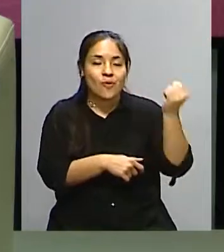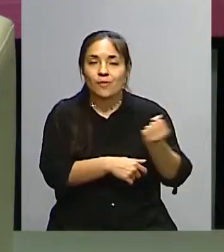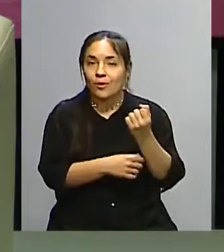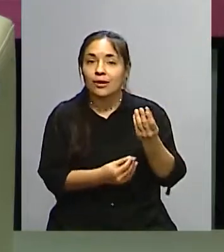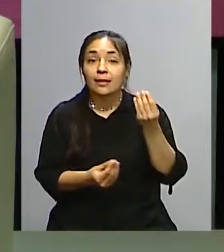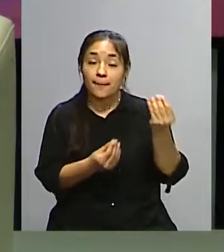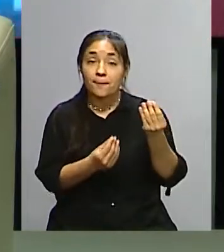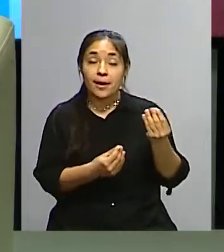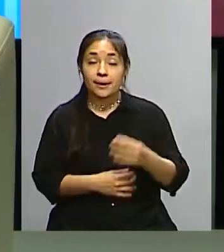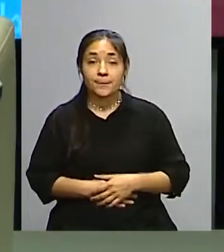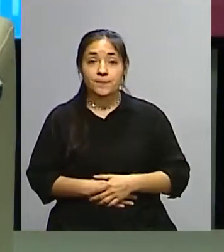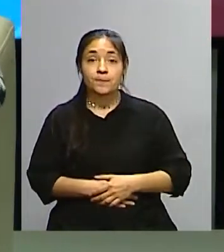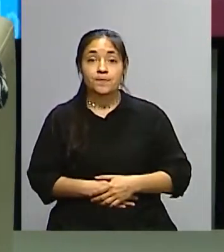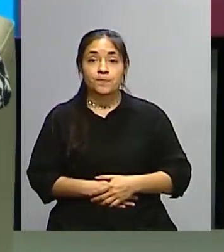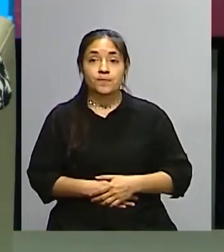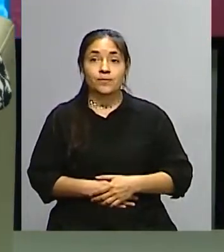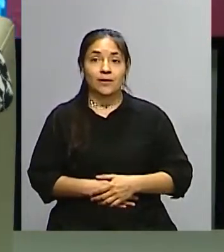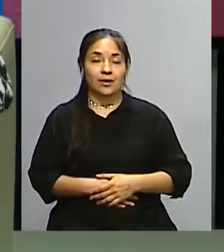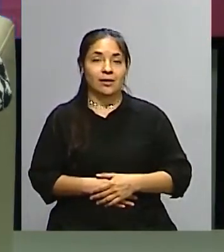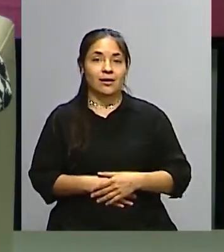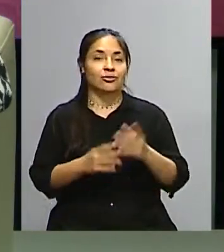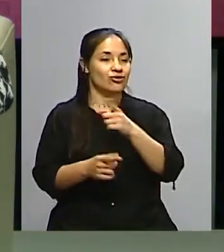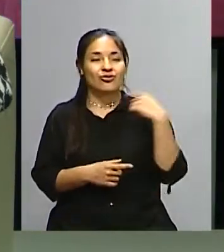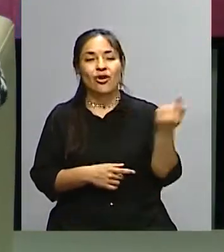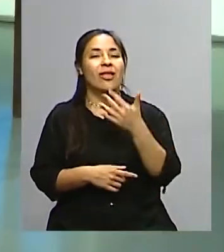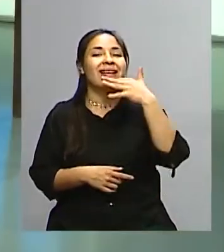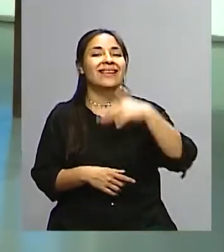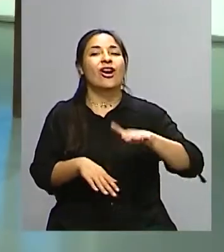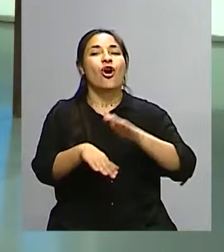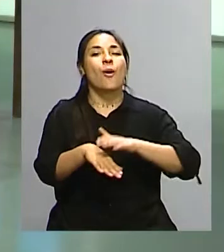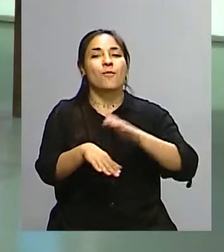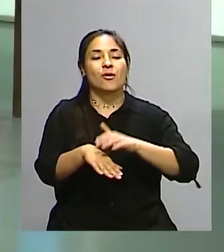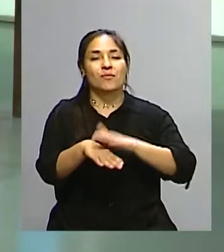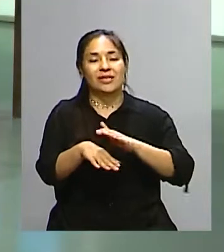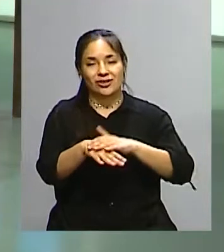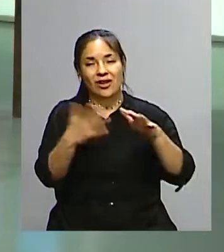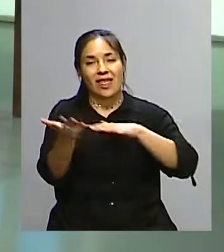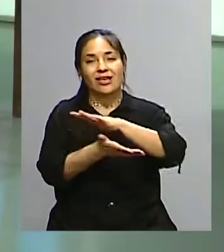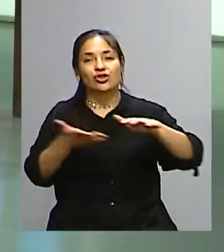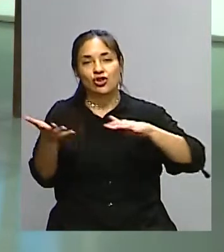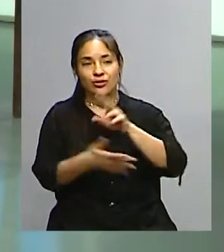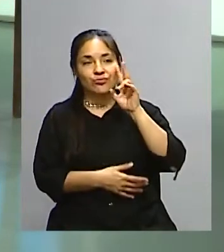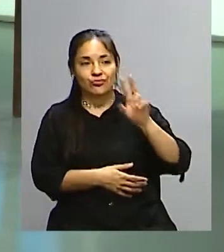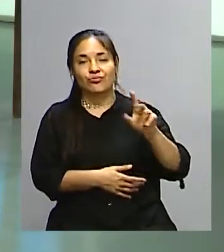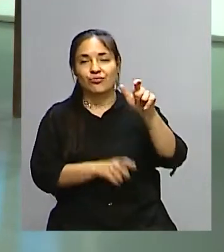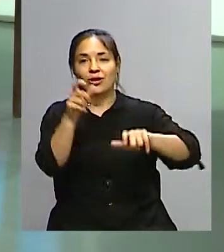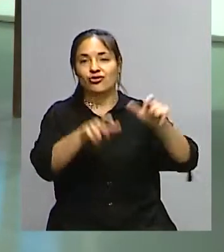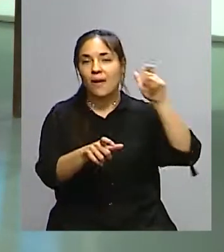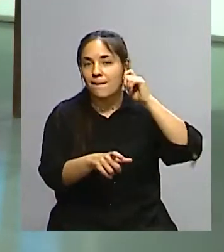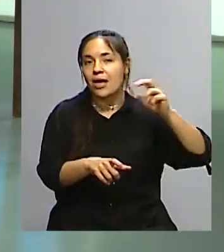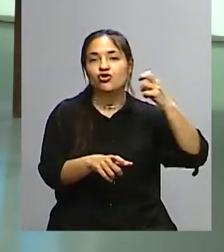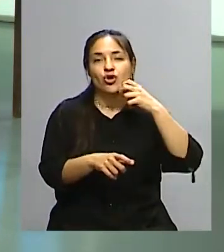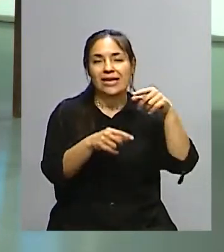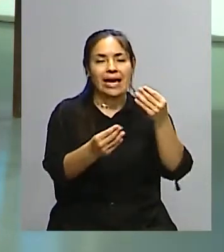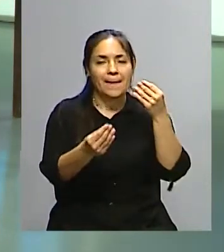también tomar el compromiso todos como sociedad de lo que sucede en las vejeces, ¿sí? También que